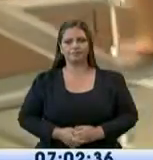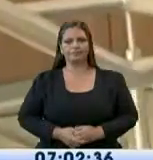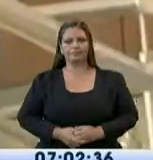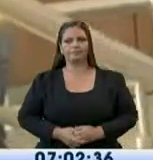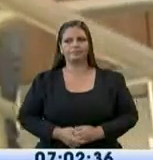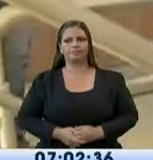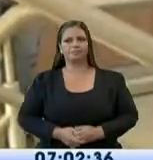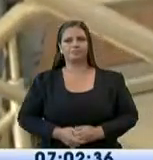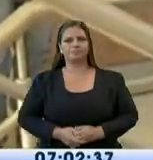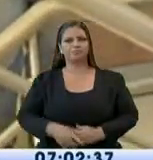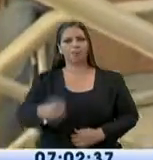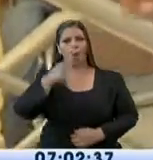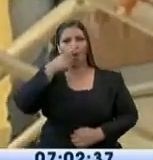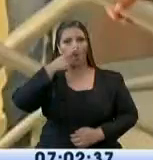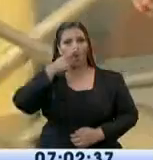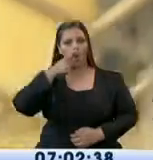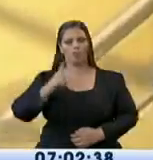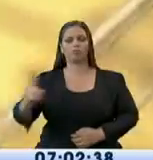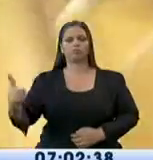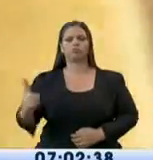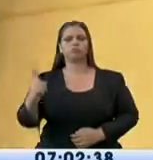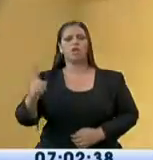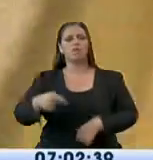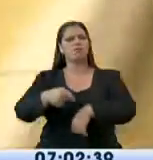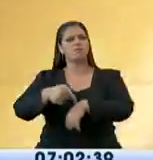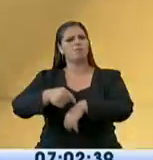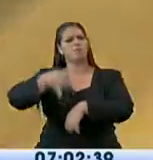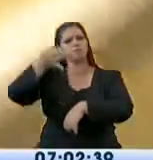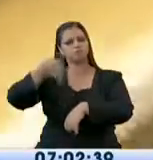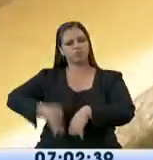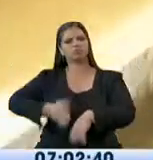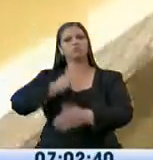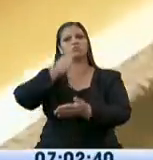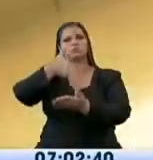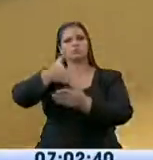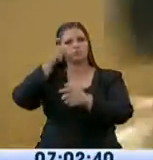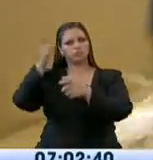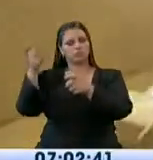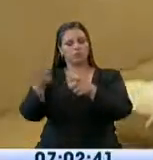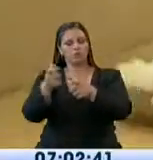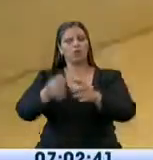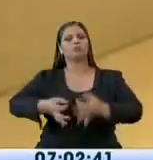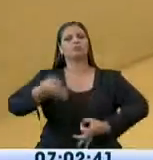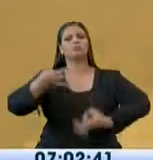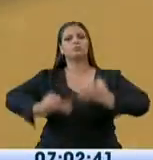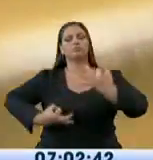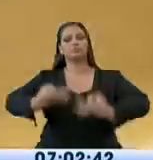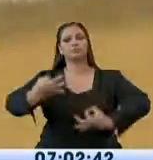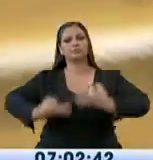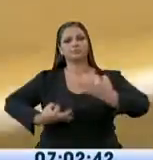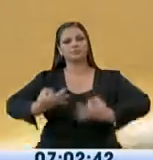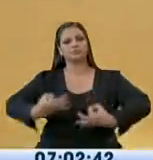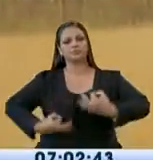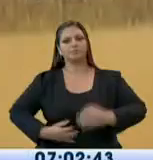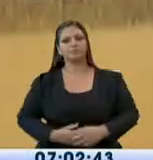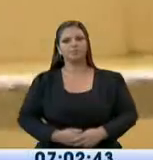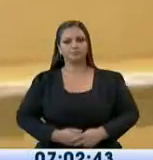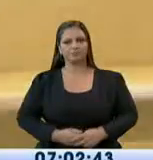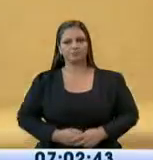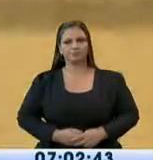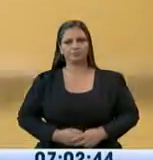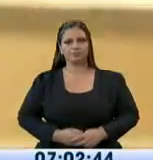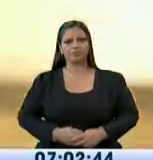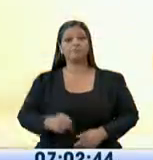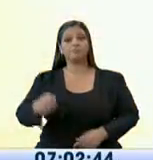Llegó puntual a la audiencia de formulación de cargos que se efectuó en una de las salas de la Unidad Integrada de Justicia.